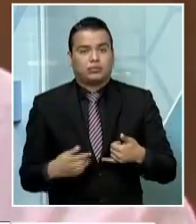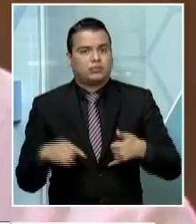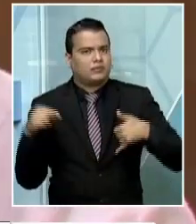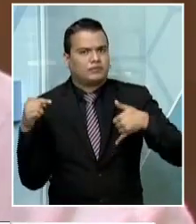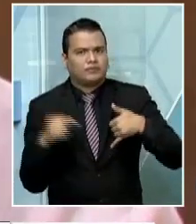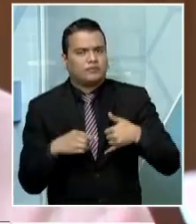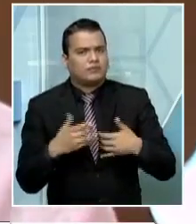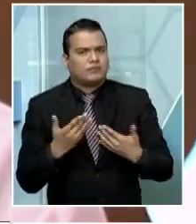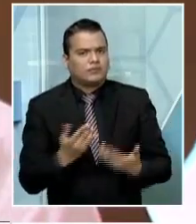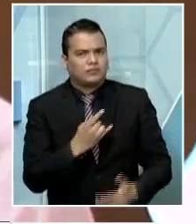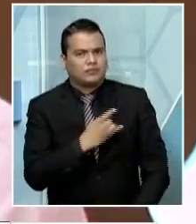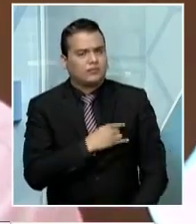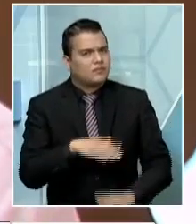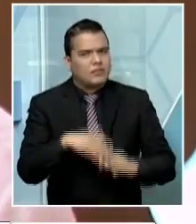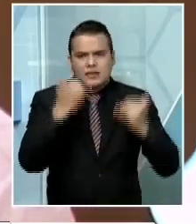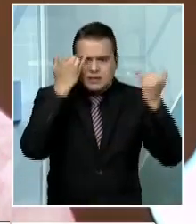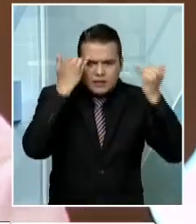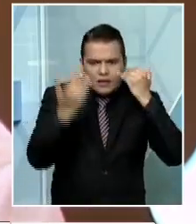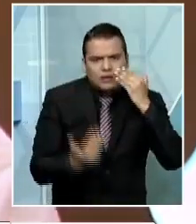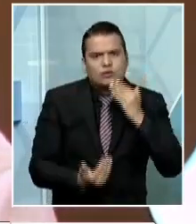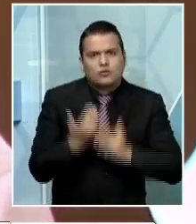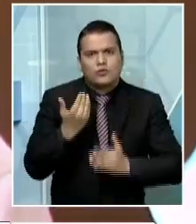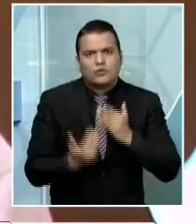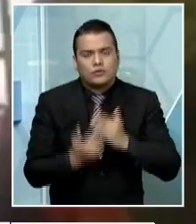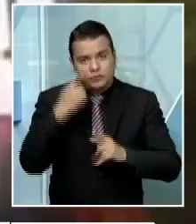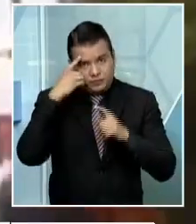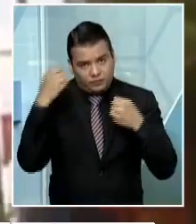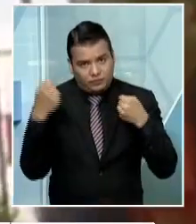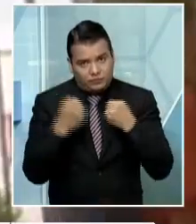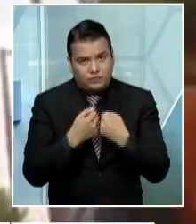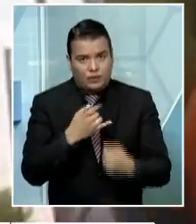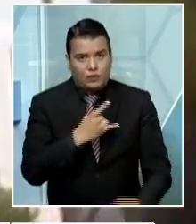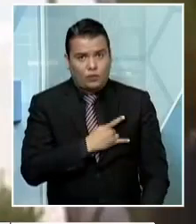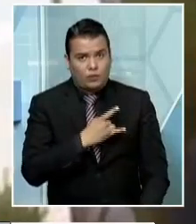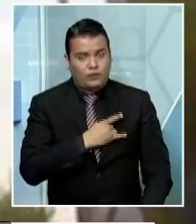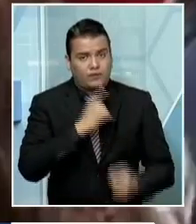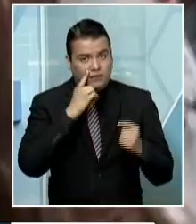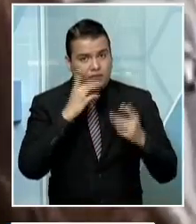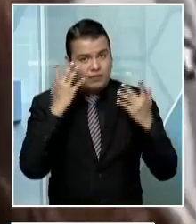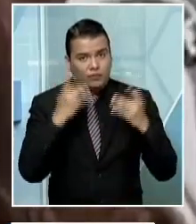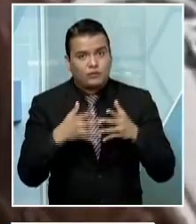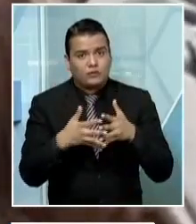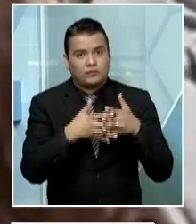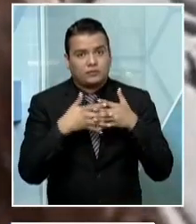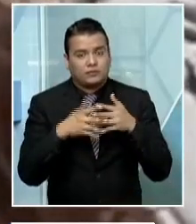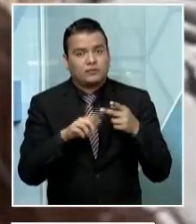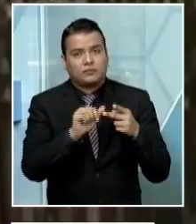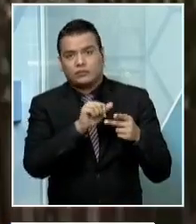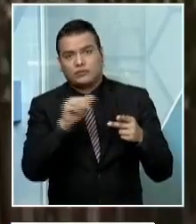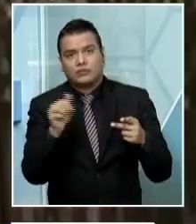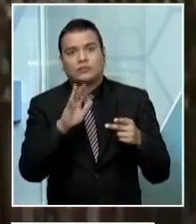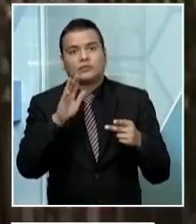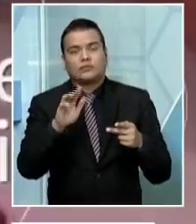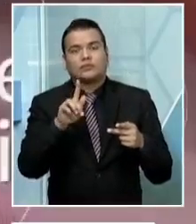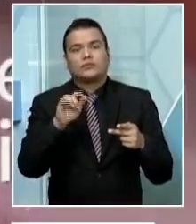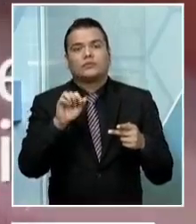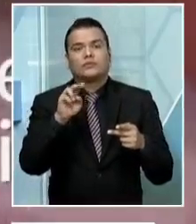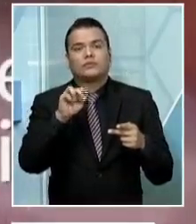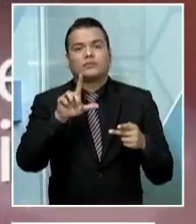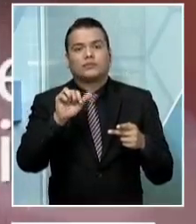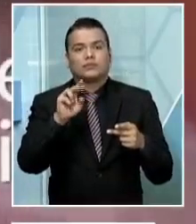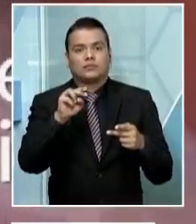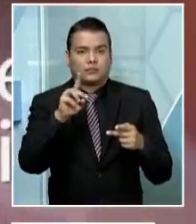es todo lo de innovación. Nosotros lo trabajamos con Stanford University y con la Universidad de Aalto en Finlandia. Y bebemos de los